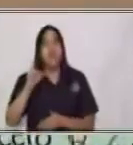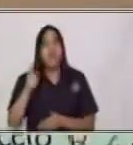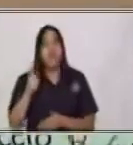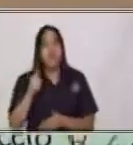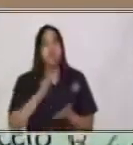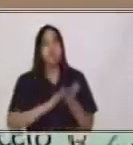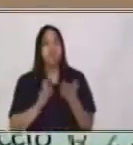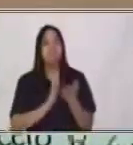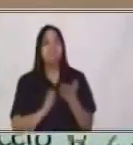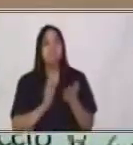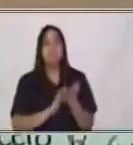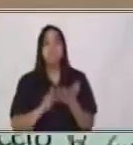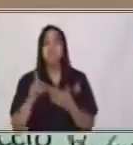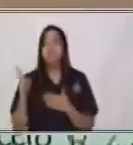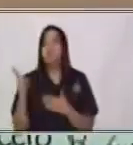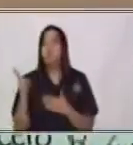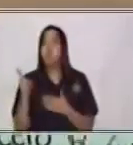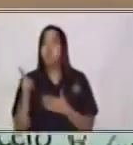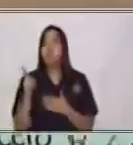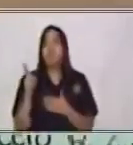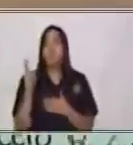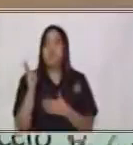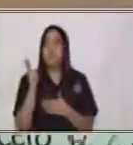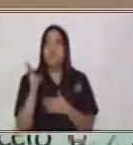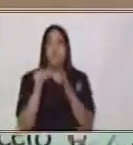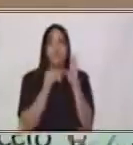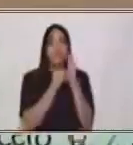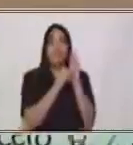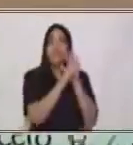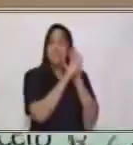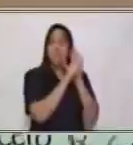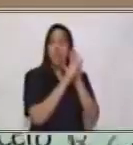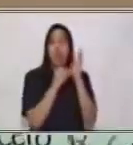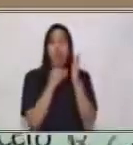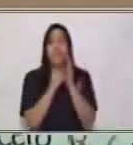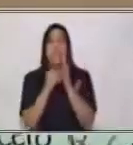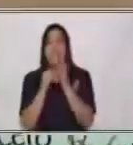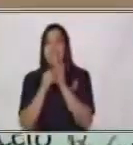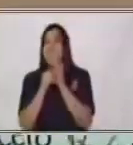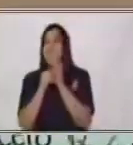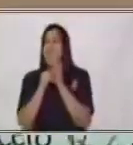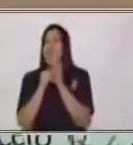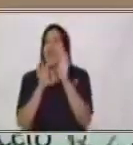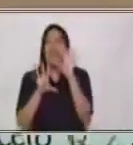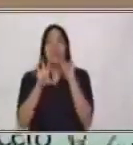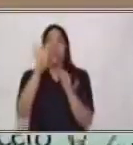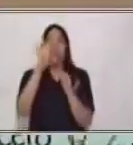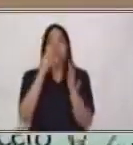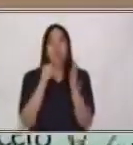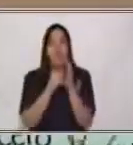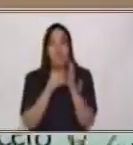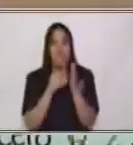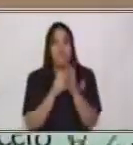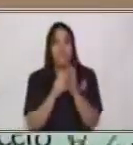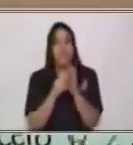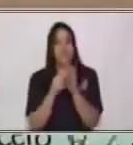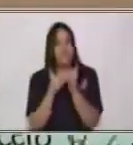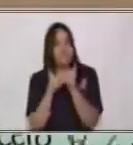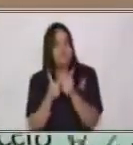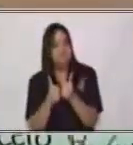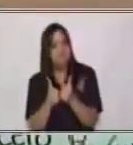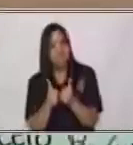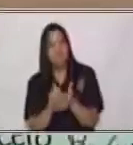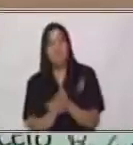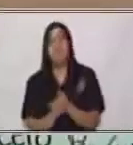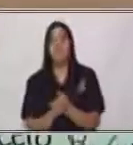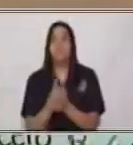total, símbolo por favor, muy importante, 14 quetzales. Muy bien,